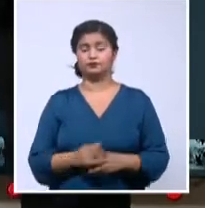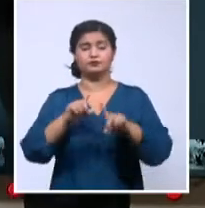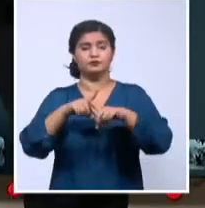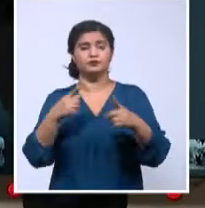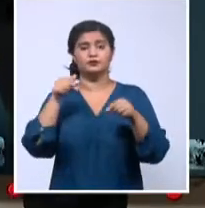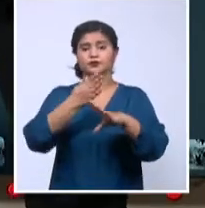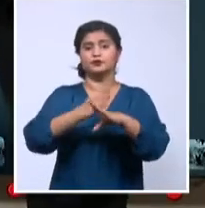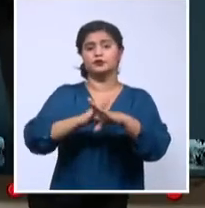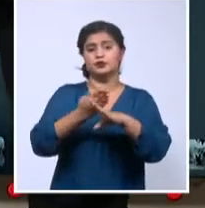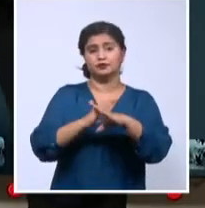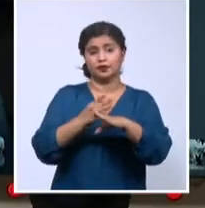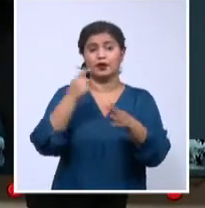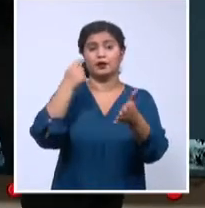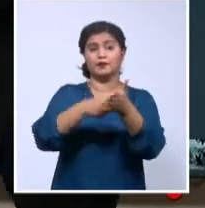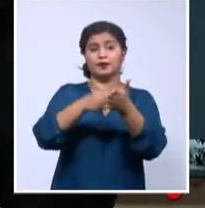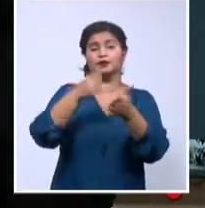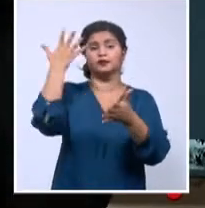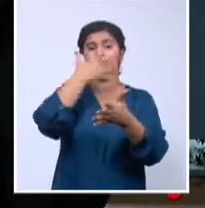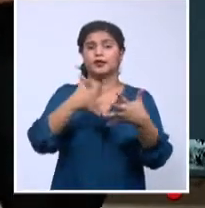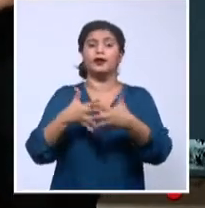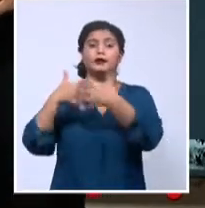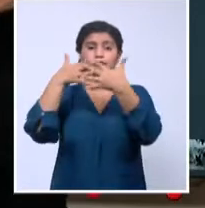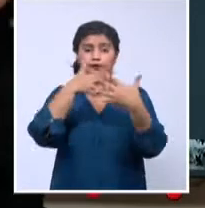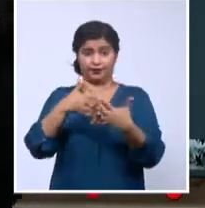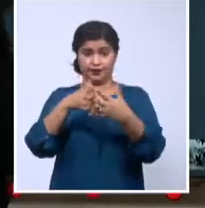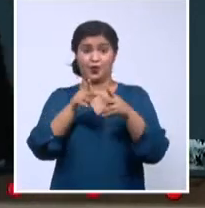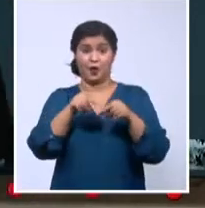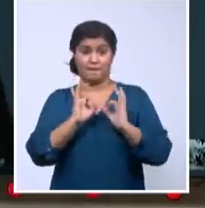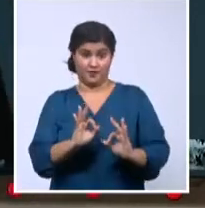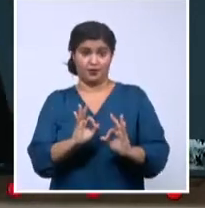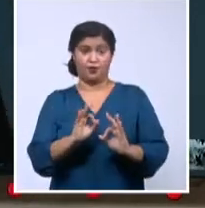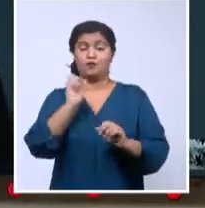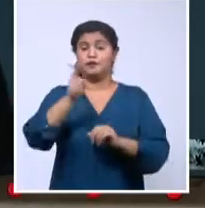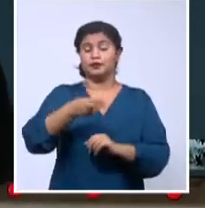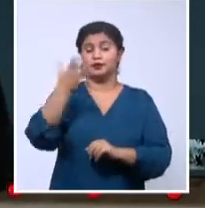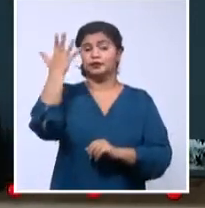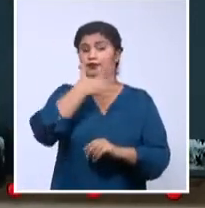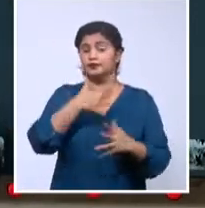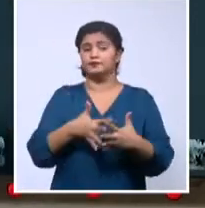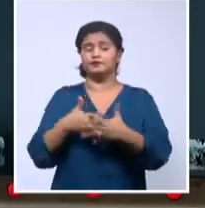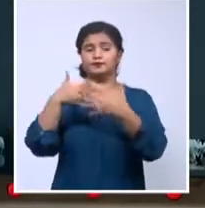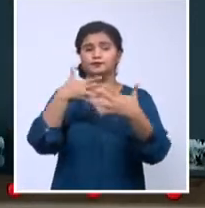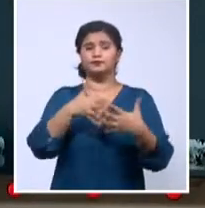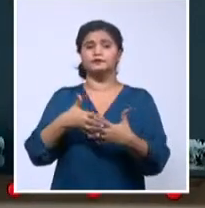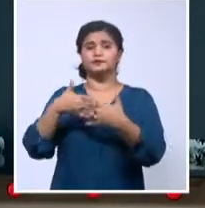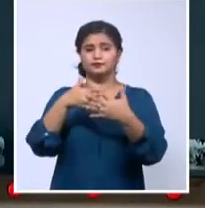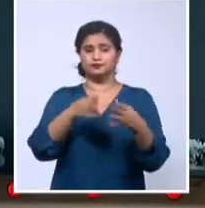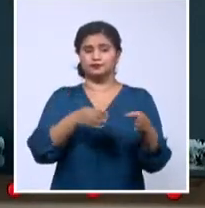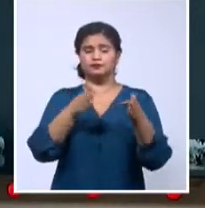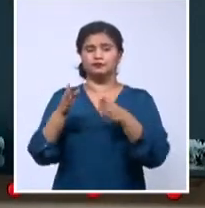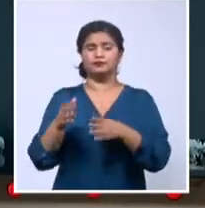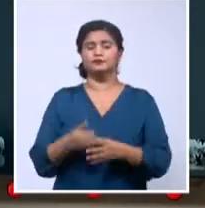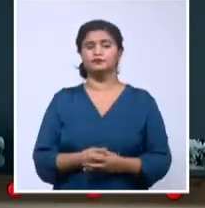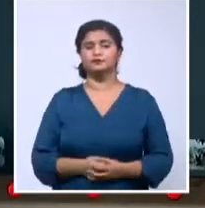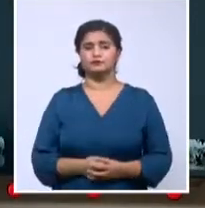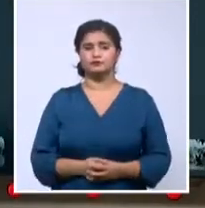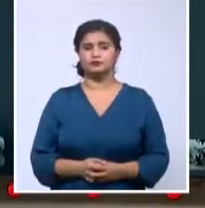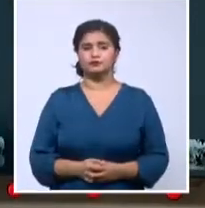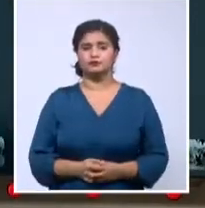demostrar esto, que es el Ministerio de Cultura quien ha roto el diálogo. Vamos a ver, ahí se habla, fíjense, en la lista